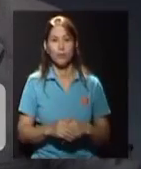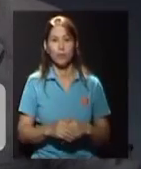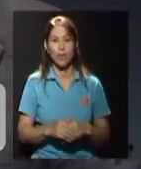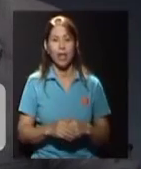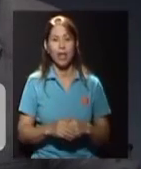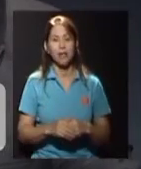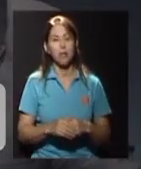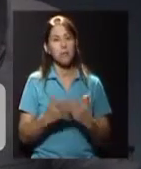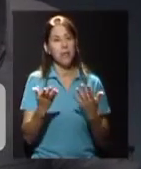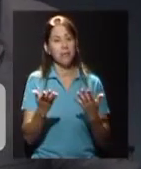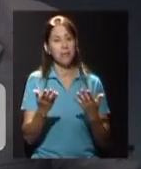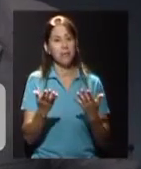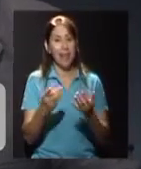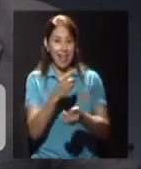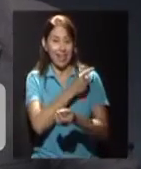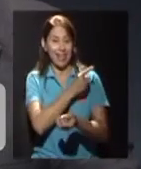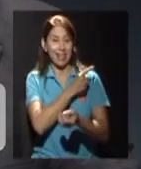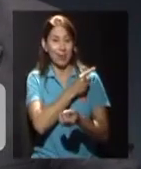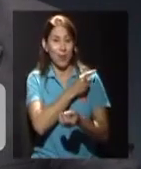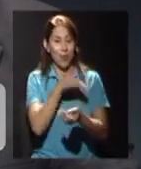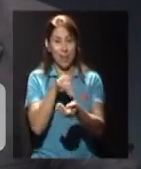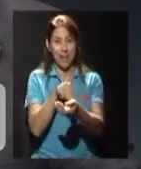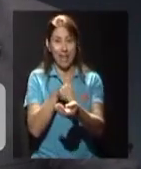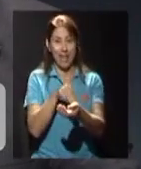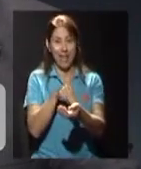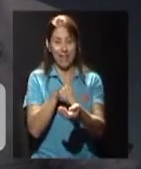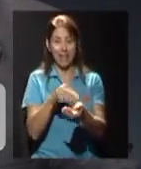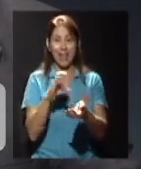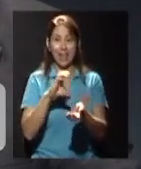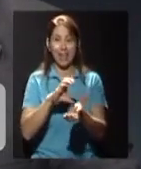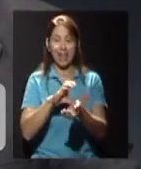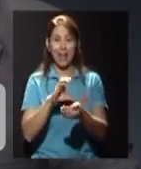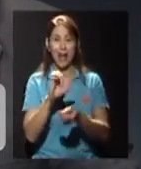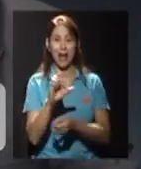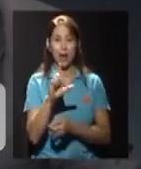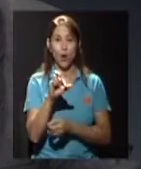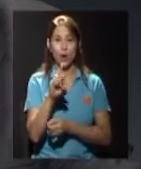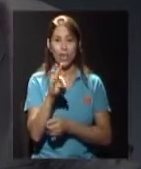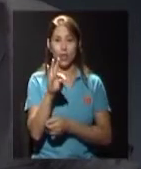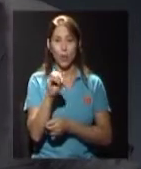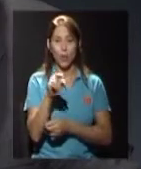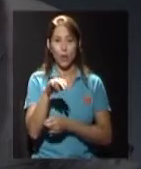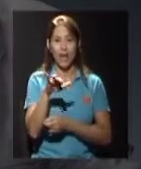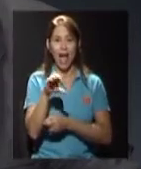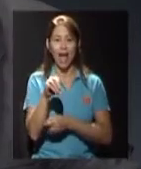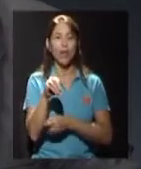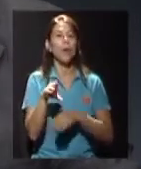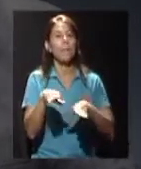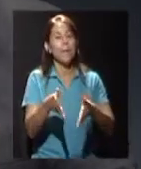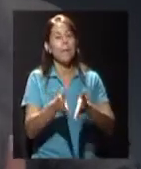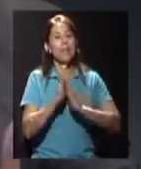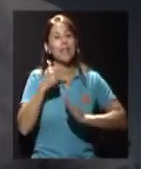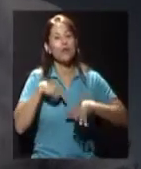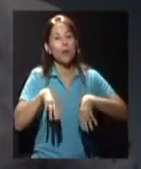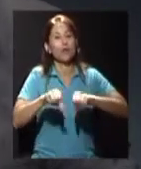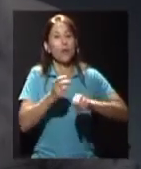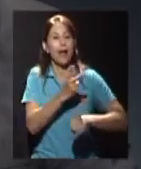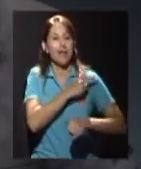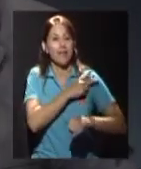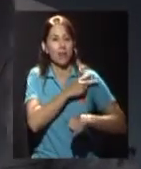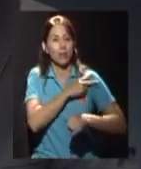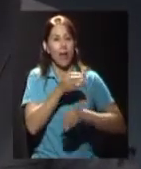me ofrecen de la dirección médica de la clarito picado que asuma la jefatura de la consulta externa que ya es un cargo